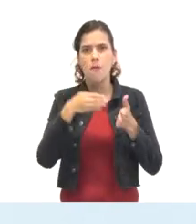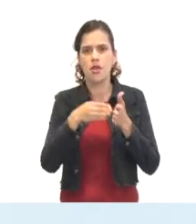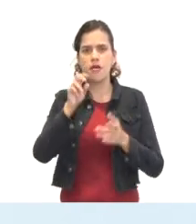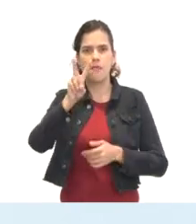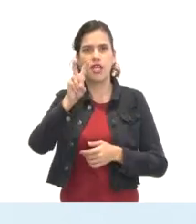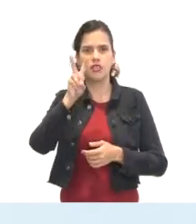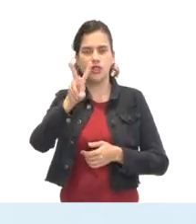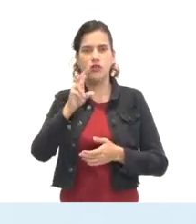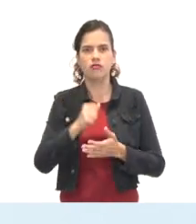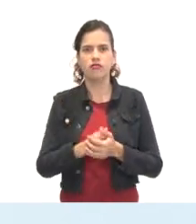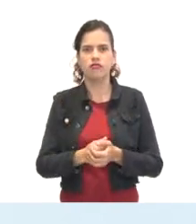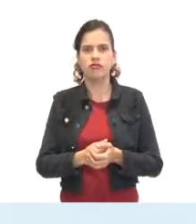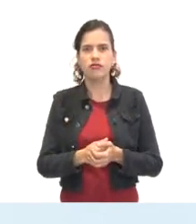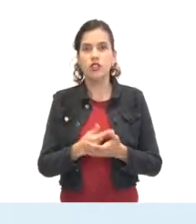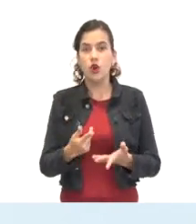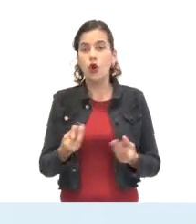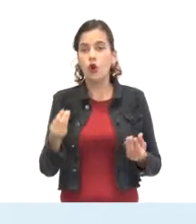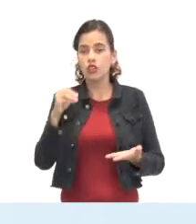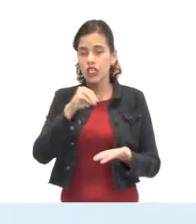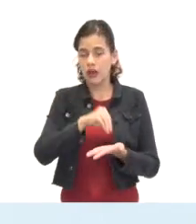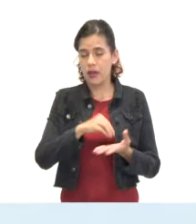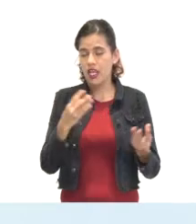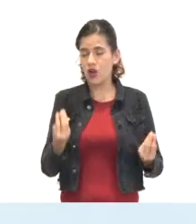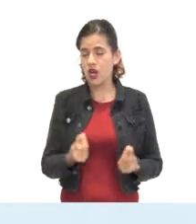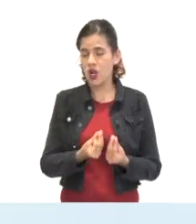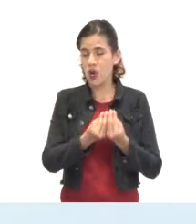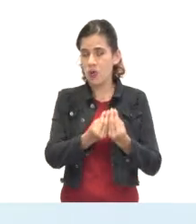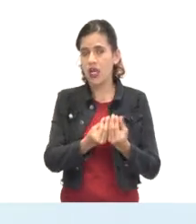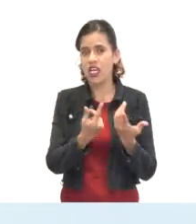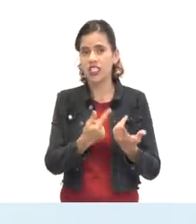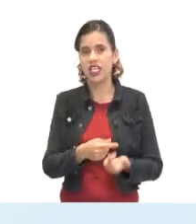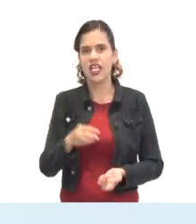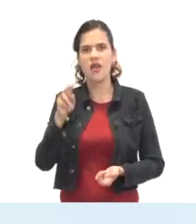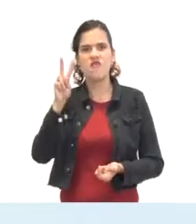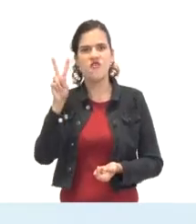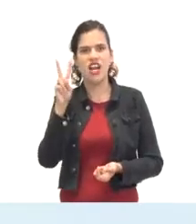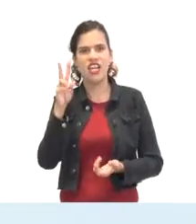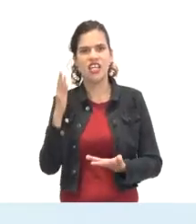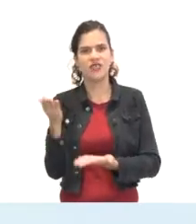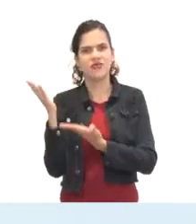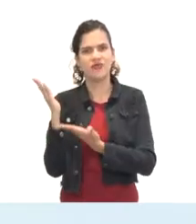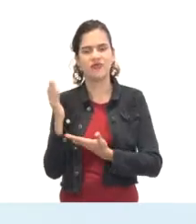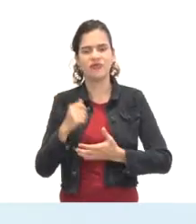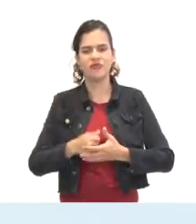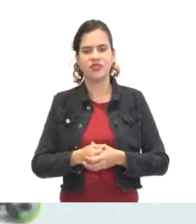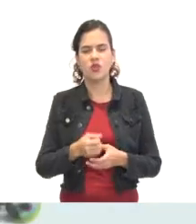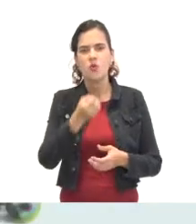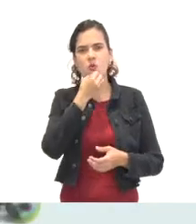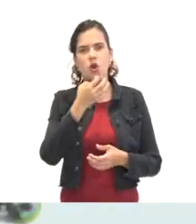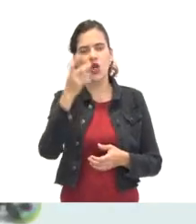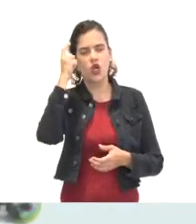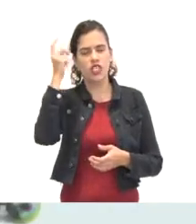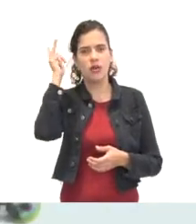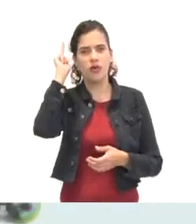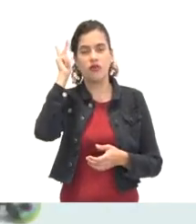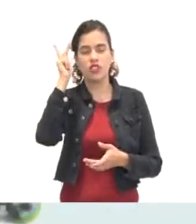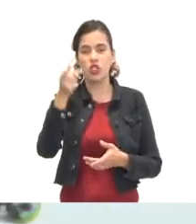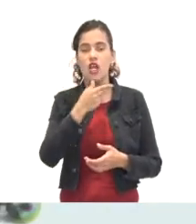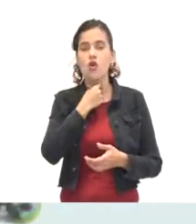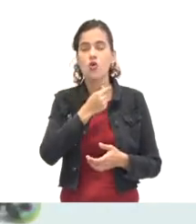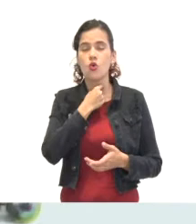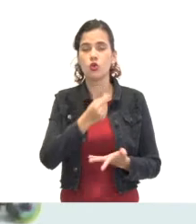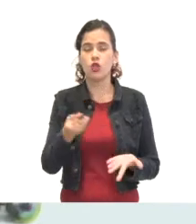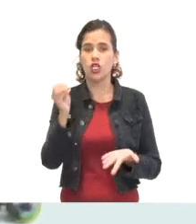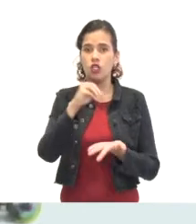2021-2022, contando hoy nuevamente con la grata compañía de Valeria. Buen día, profesora Elizabeth. Encantada de